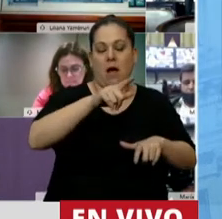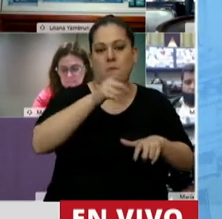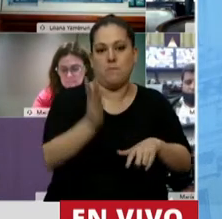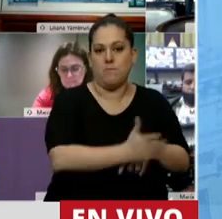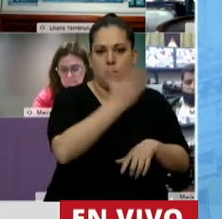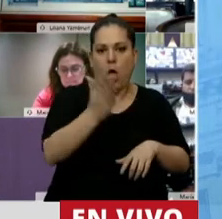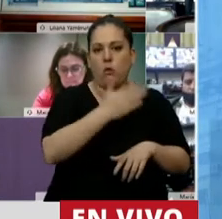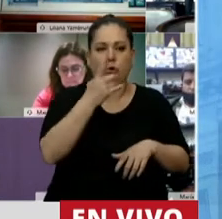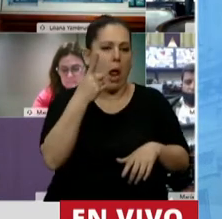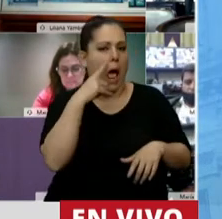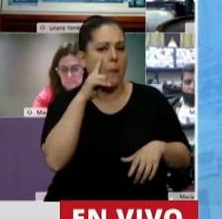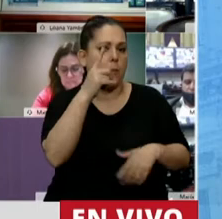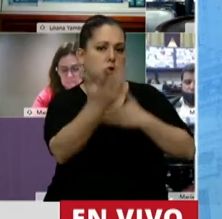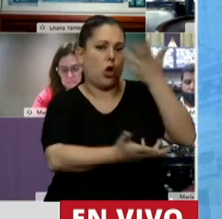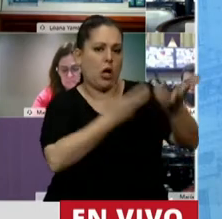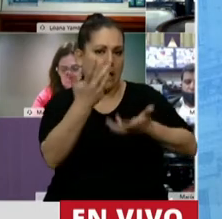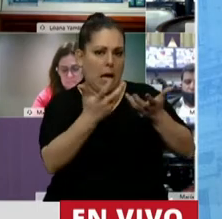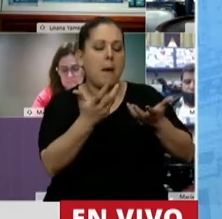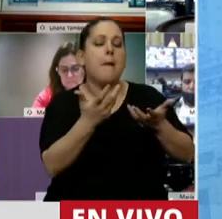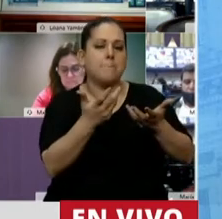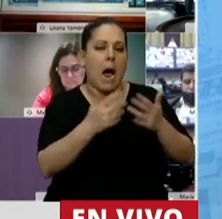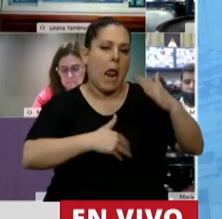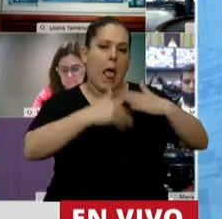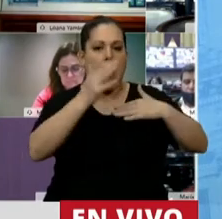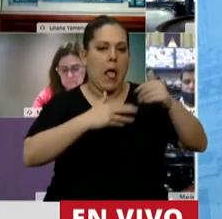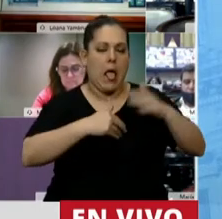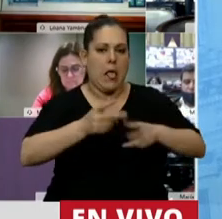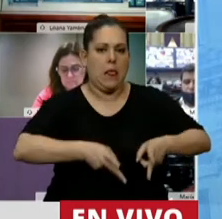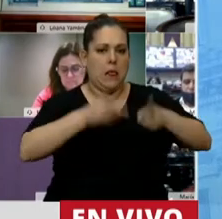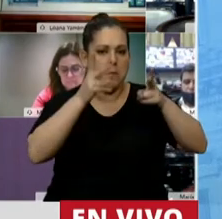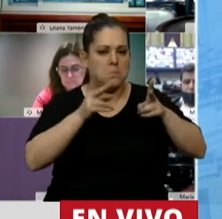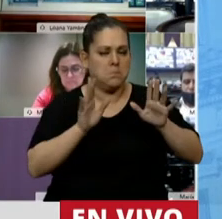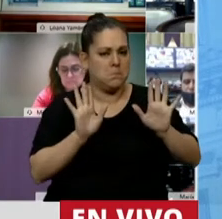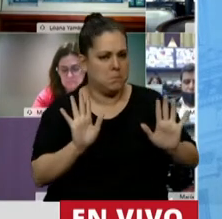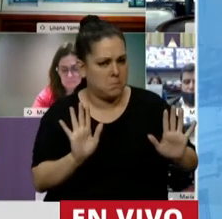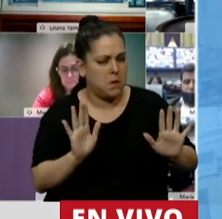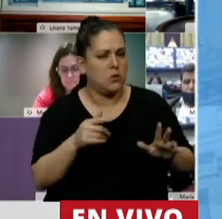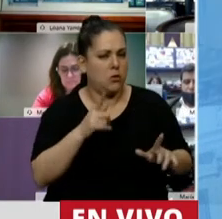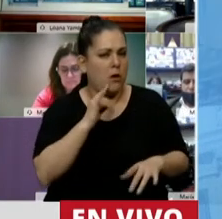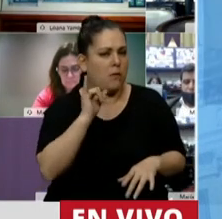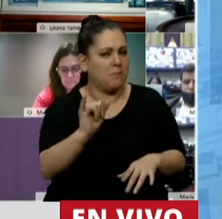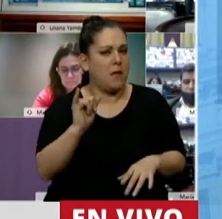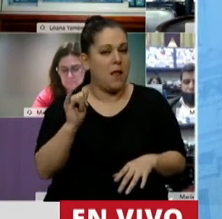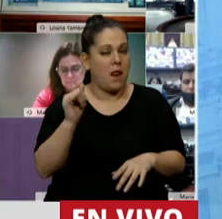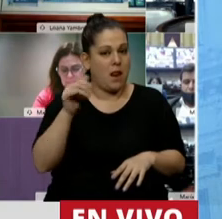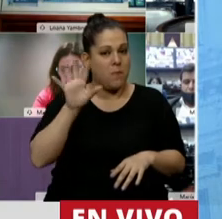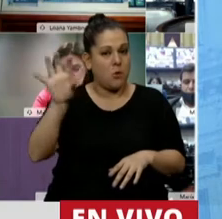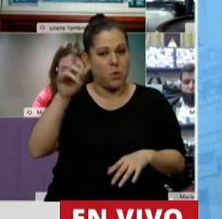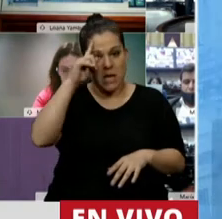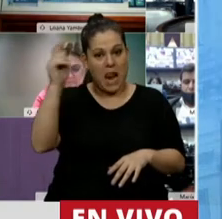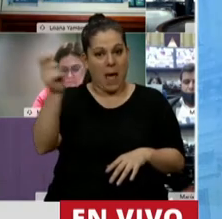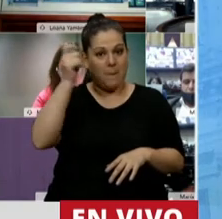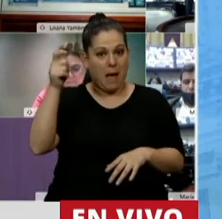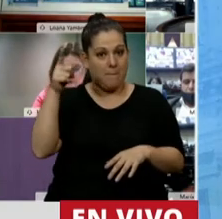hacer negocios inmobiliarios. Los quisiera invitar a La Pampa, donde hace 3 años se quemó